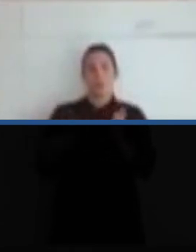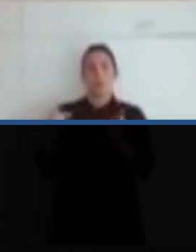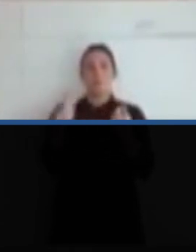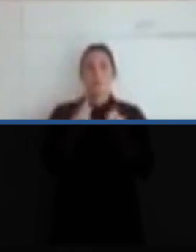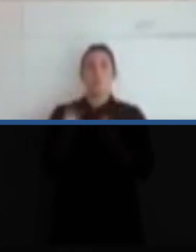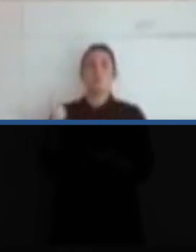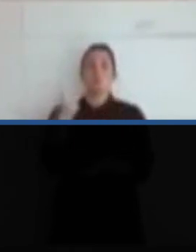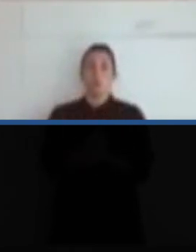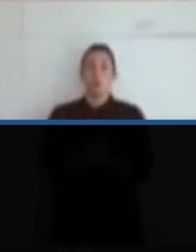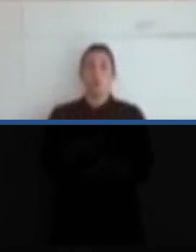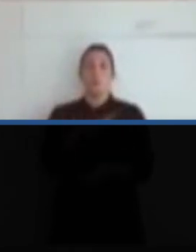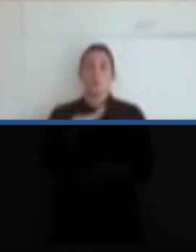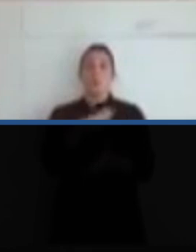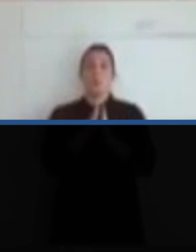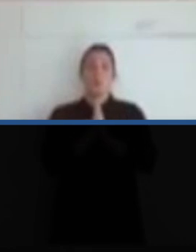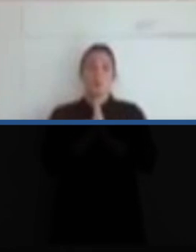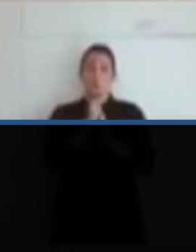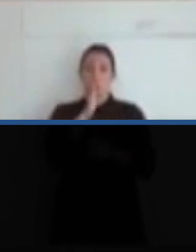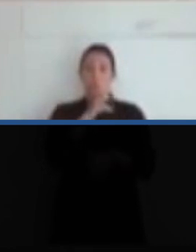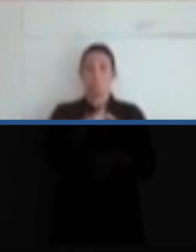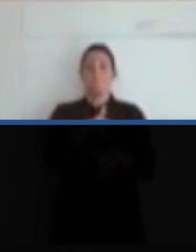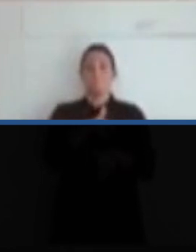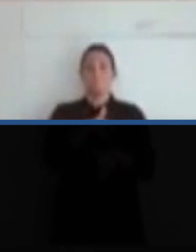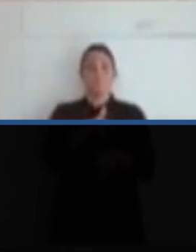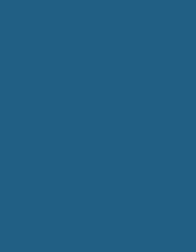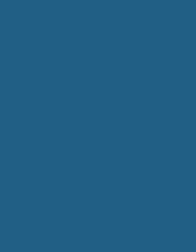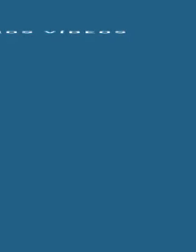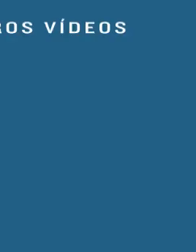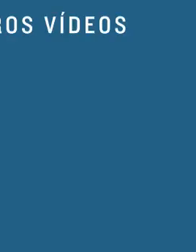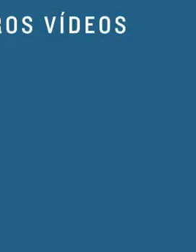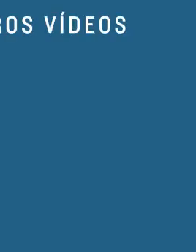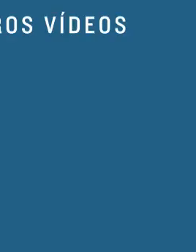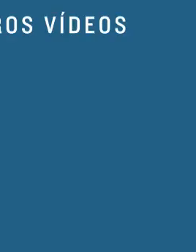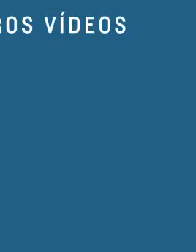dilación. Por favor, por el bien de todos y de todas, autoconfinémonos.